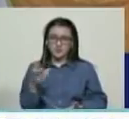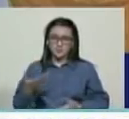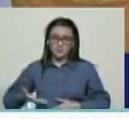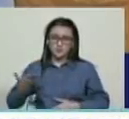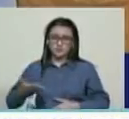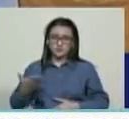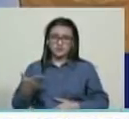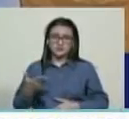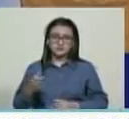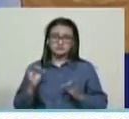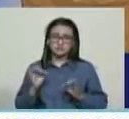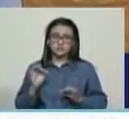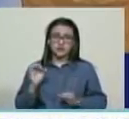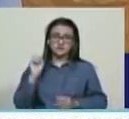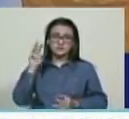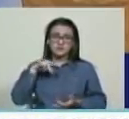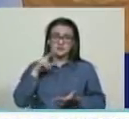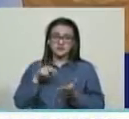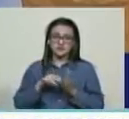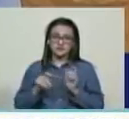Nacional Constituyente.